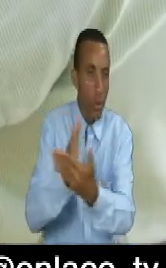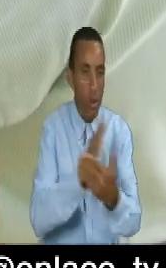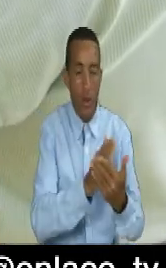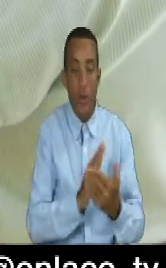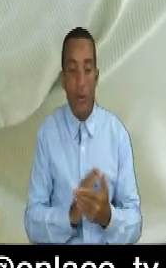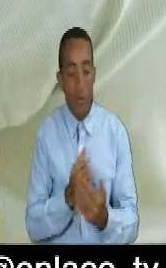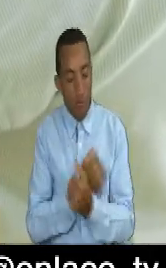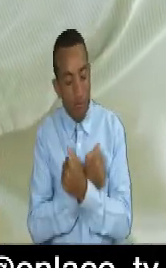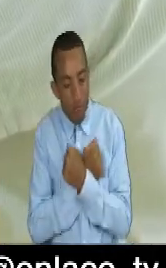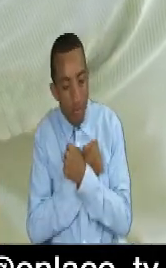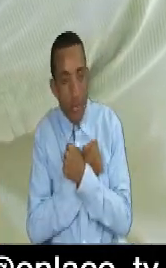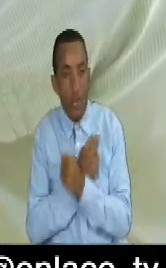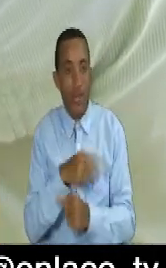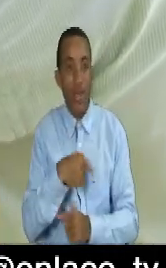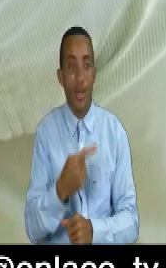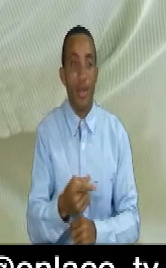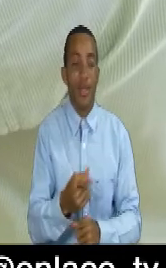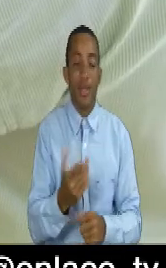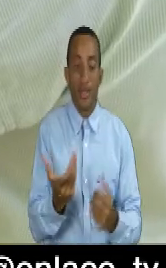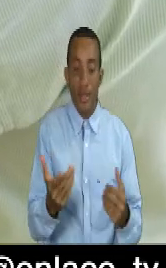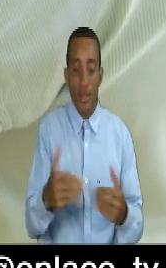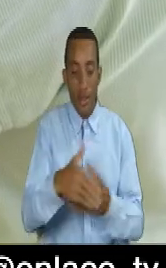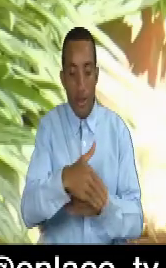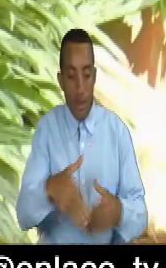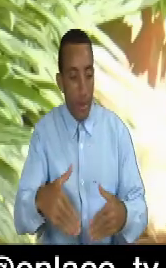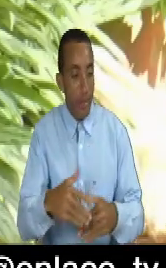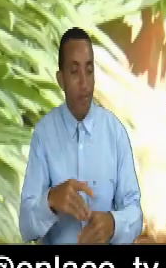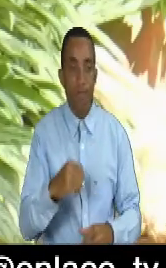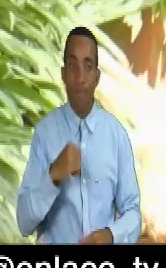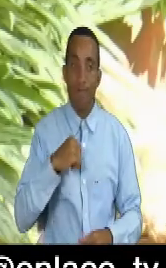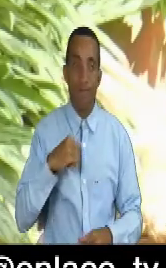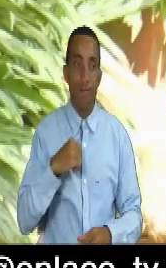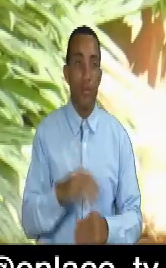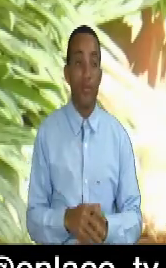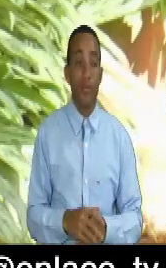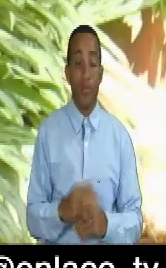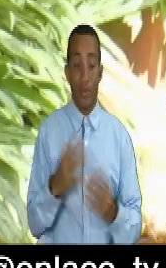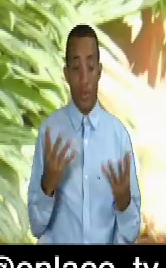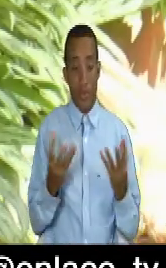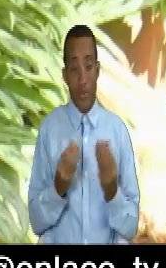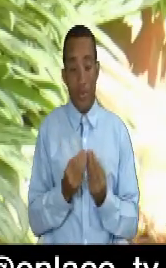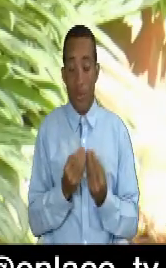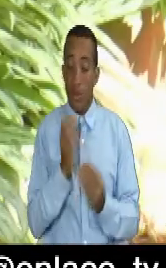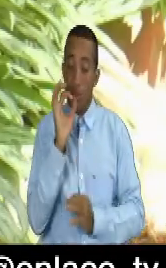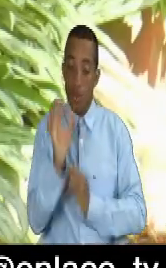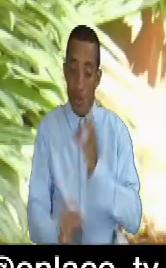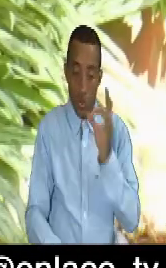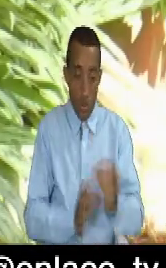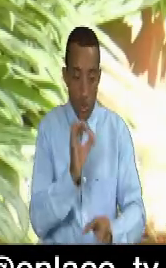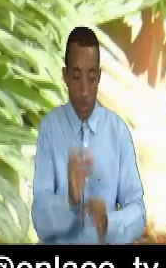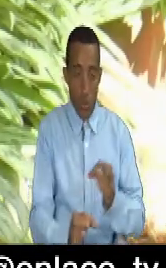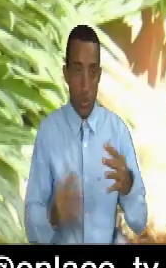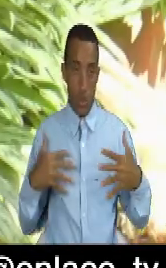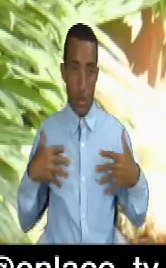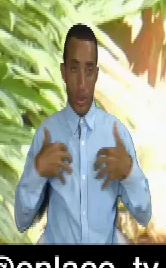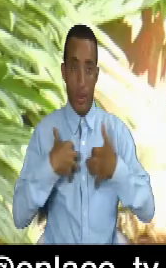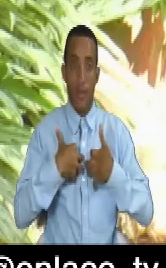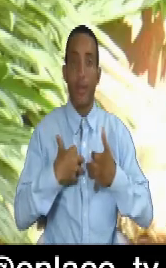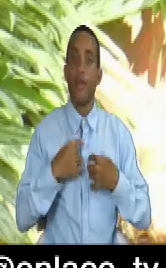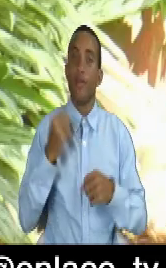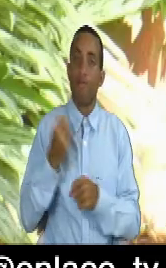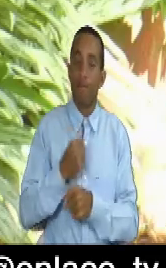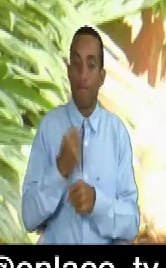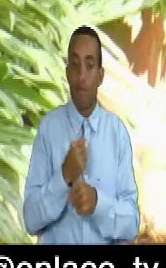oportunidades estos animales no encuentran en la calle. Bueno, la Junta Protectora de Animales, como su nombre lo indica, es trabajar por